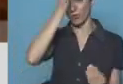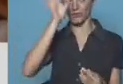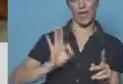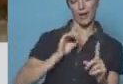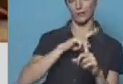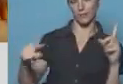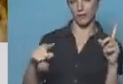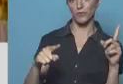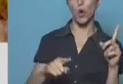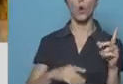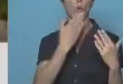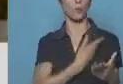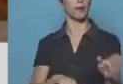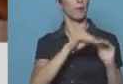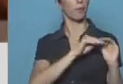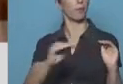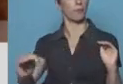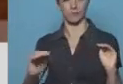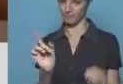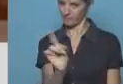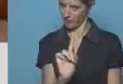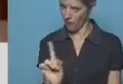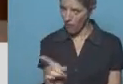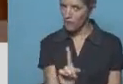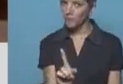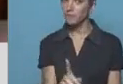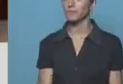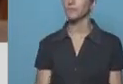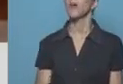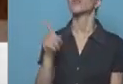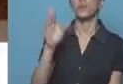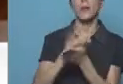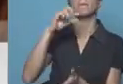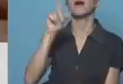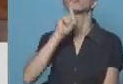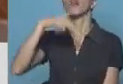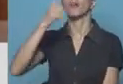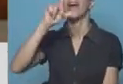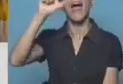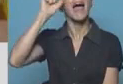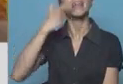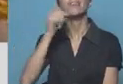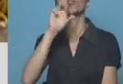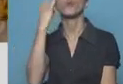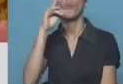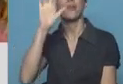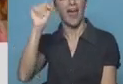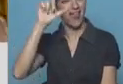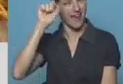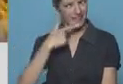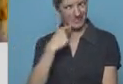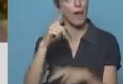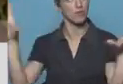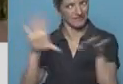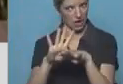un gobierno plácido. Muchas veces las patronales rurales, vamos a decirlo con mayor precisión.